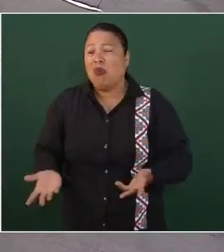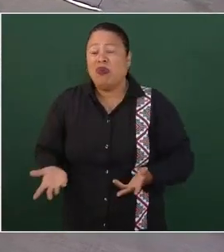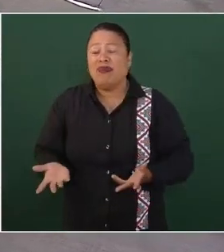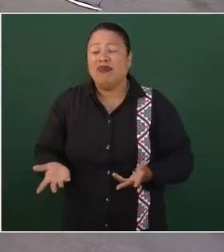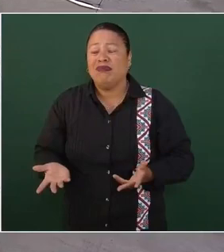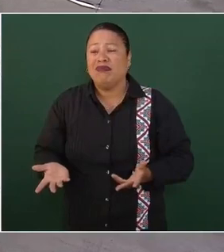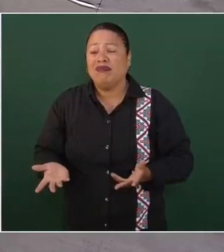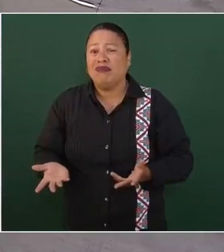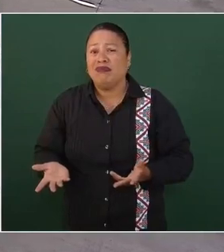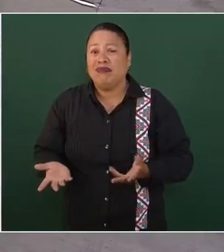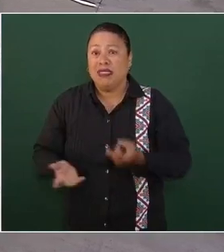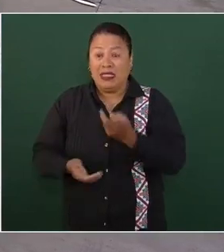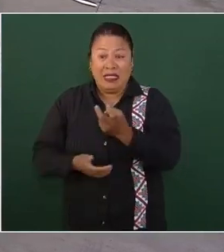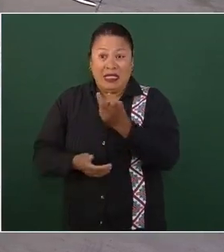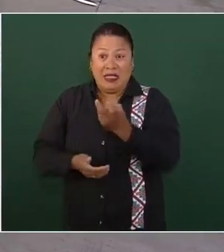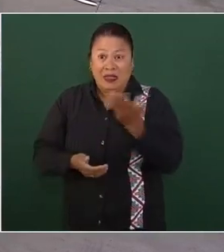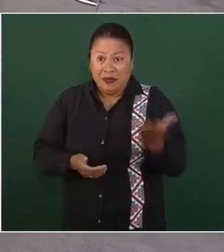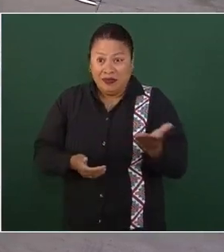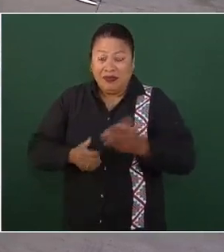entonces